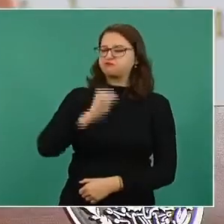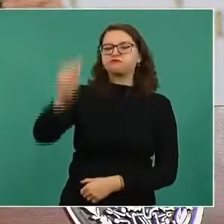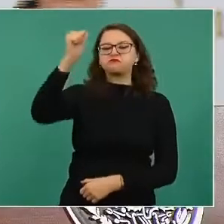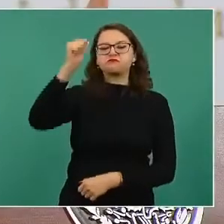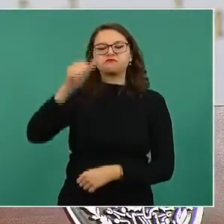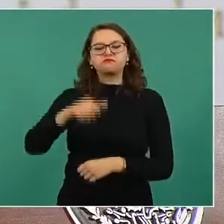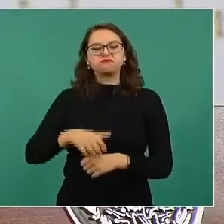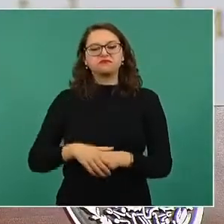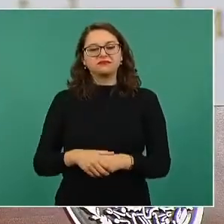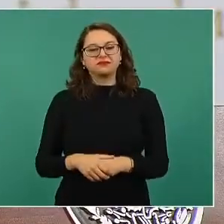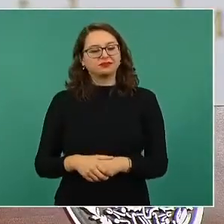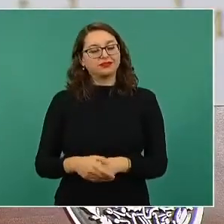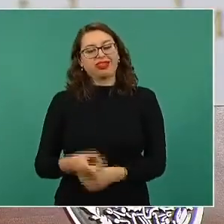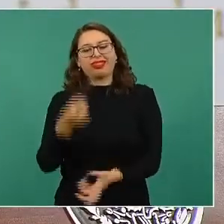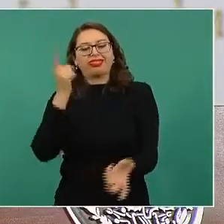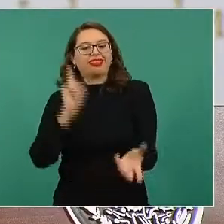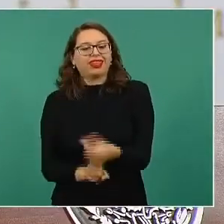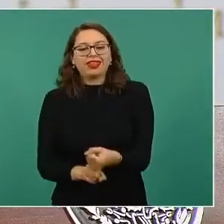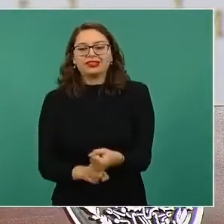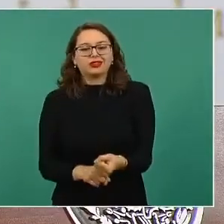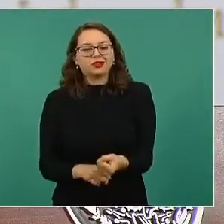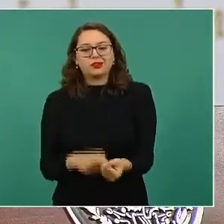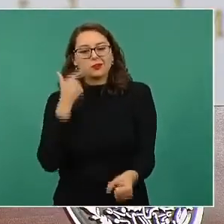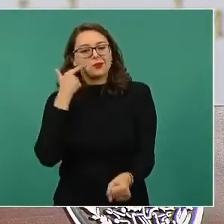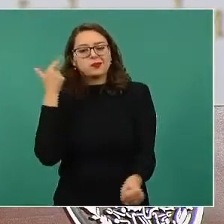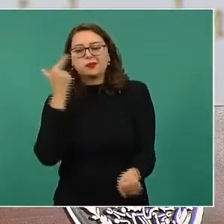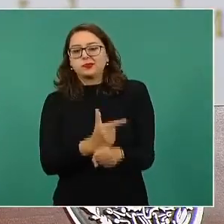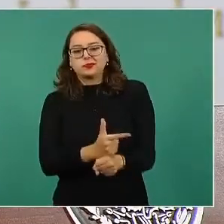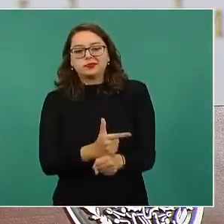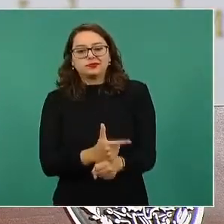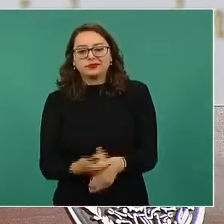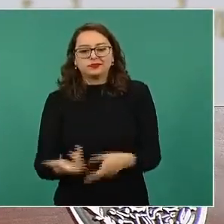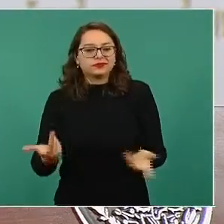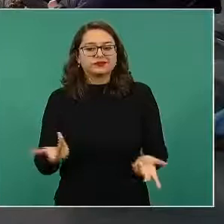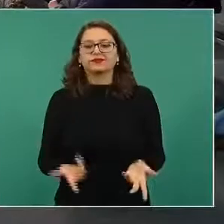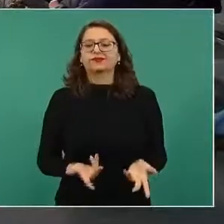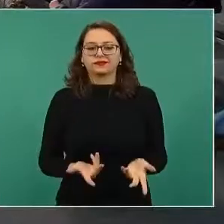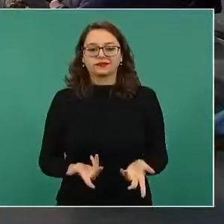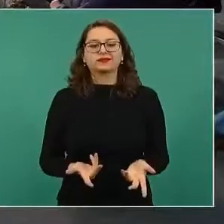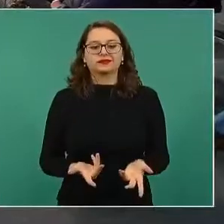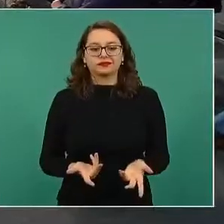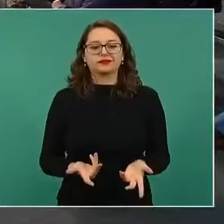cuando lo que se estaba haciendo